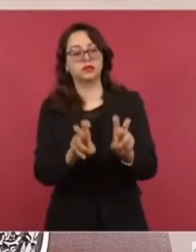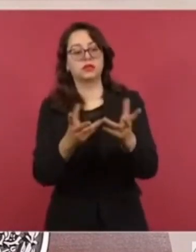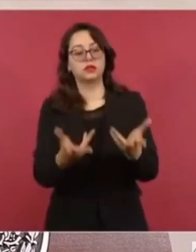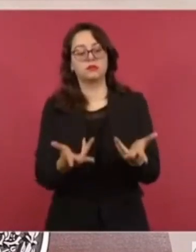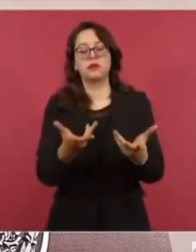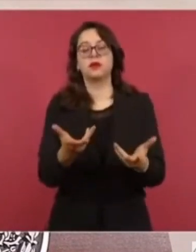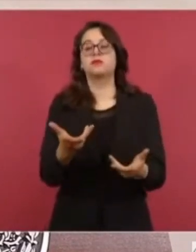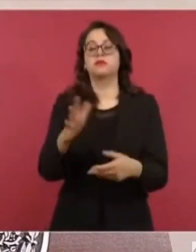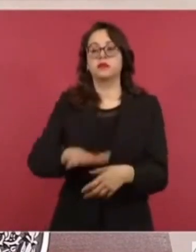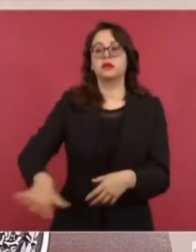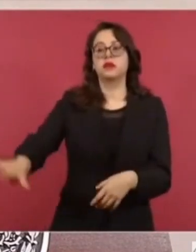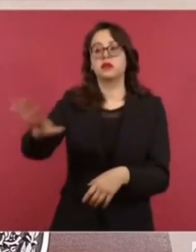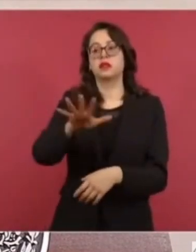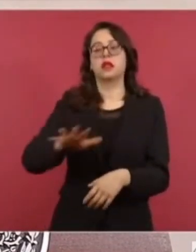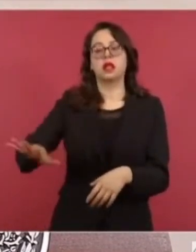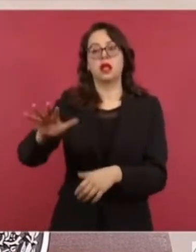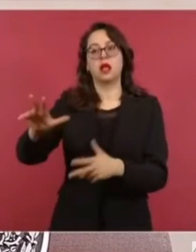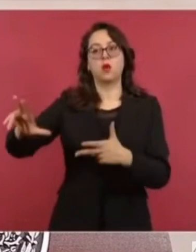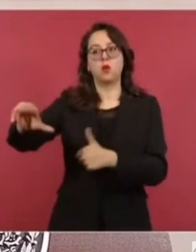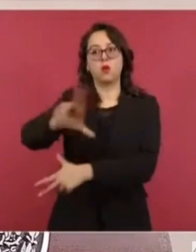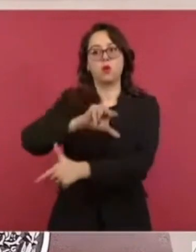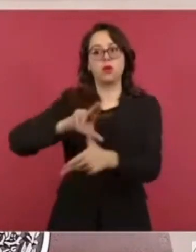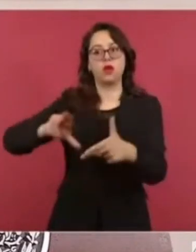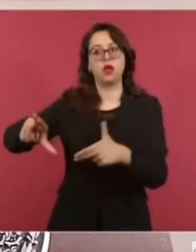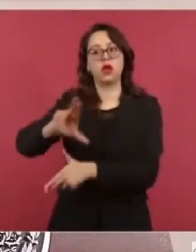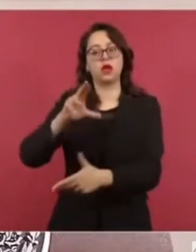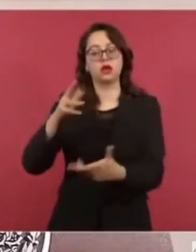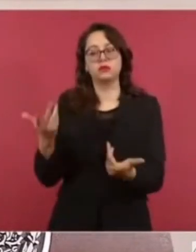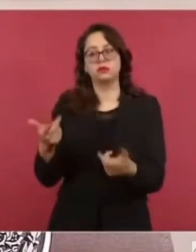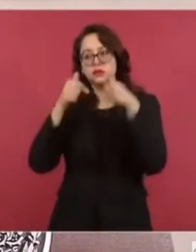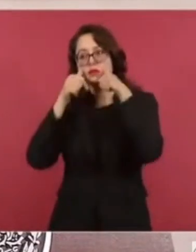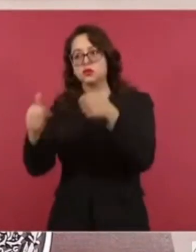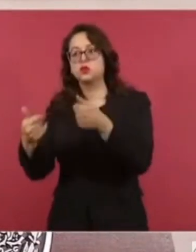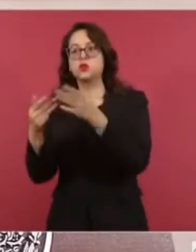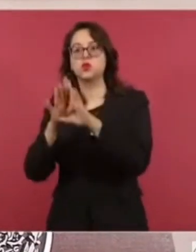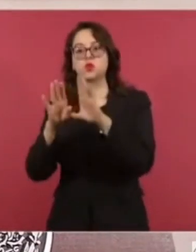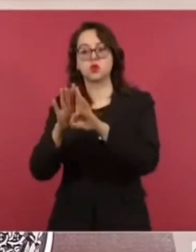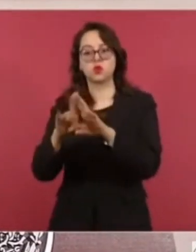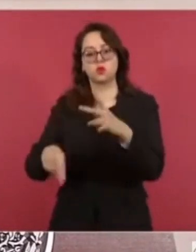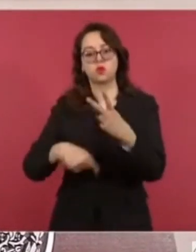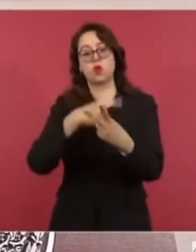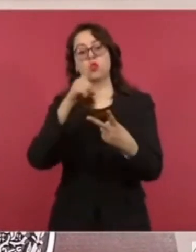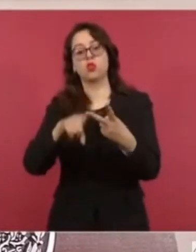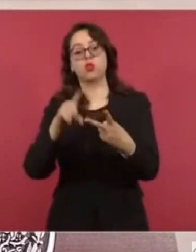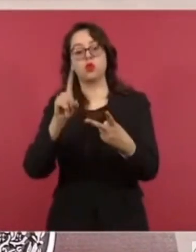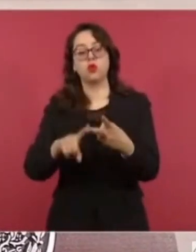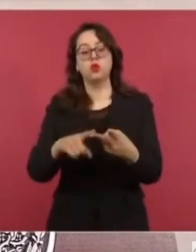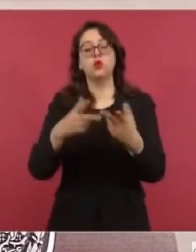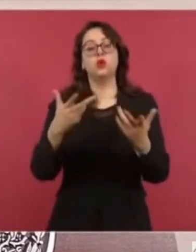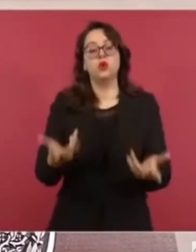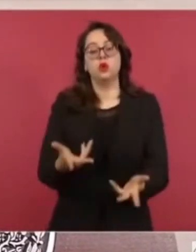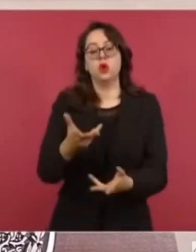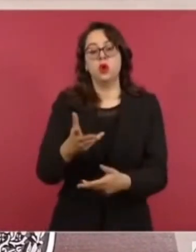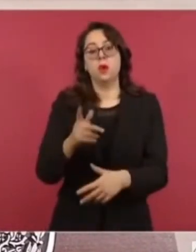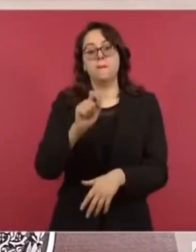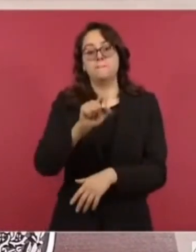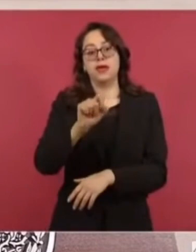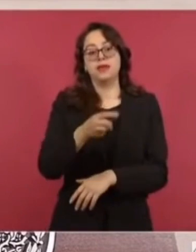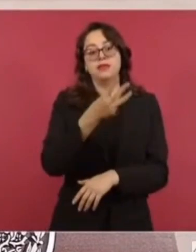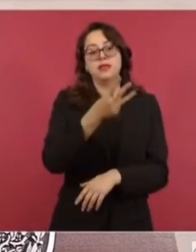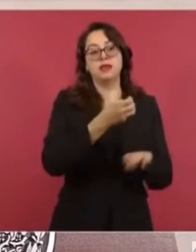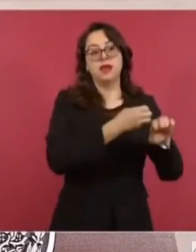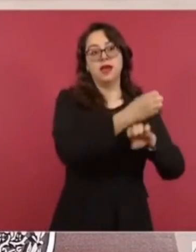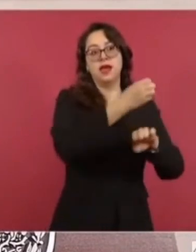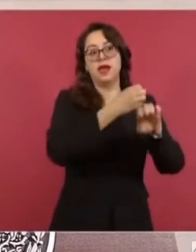huracán Otis y el maestro Zoé Robledo les informará los avances del IMSS Bienestar en los 23 estados